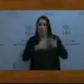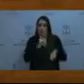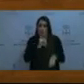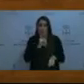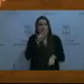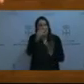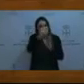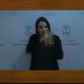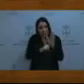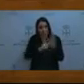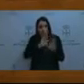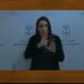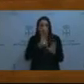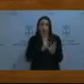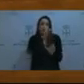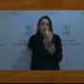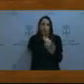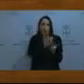criterios de inclusión y de expulsión de sus socios.